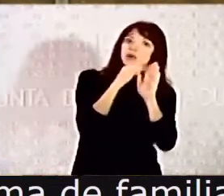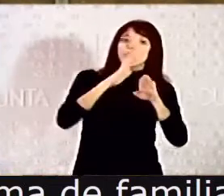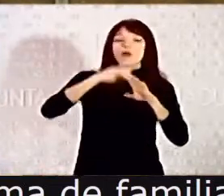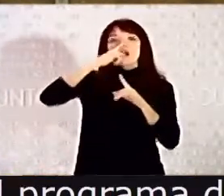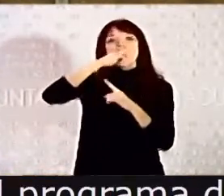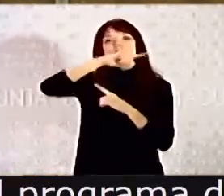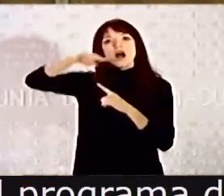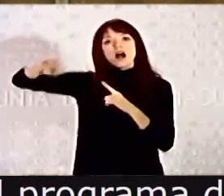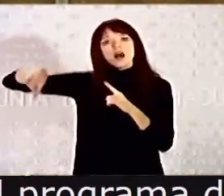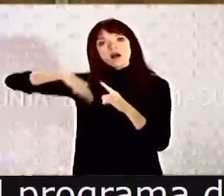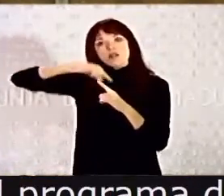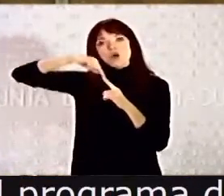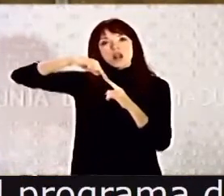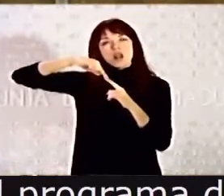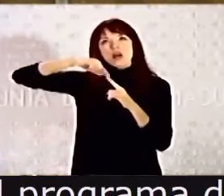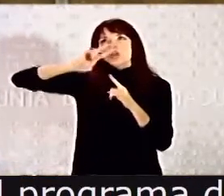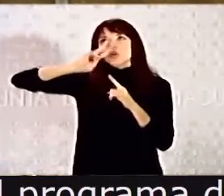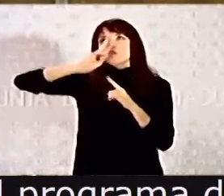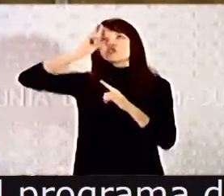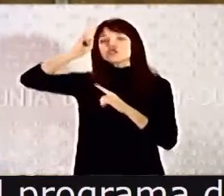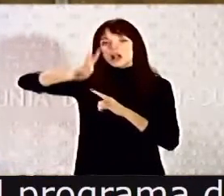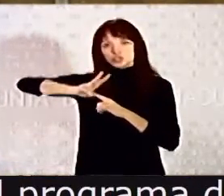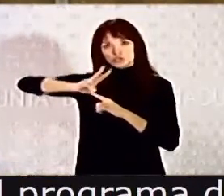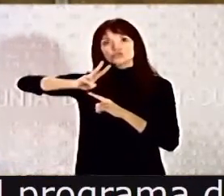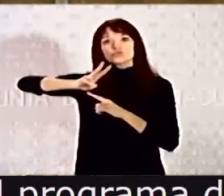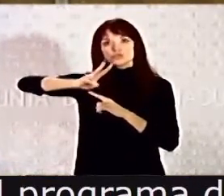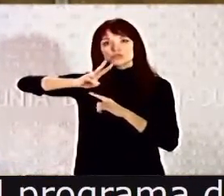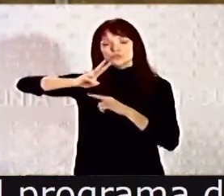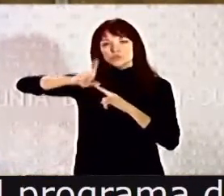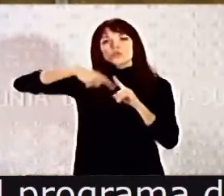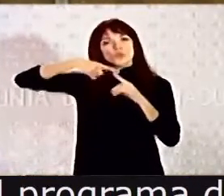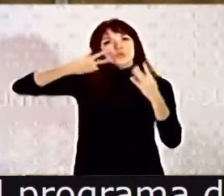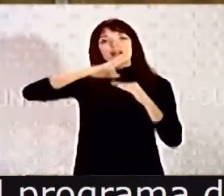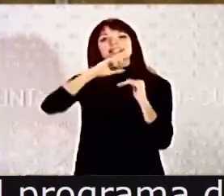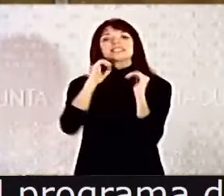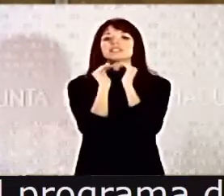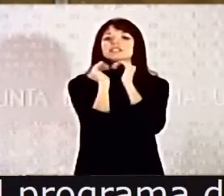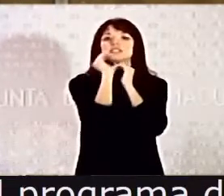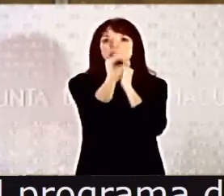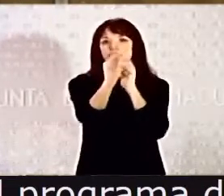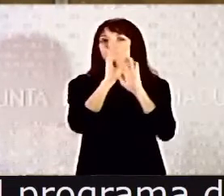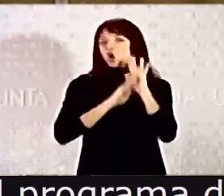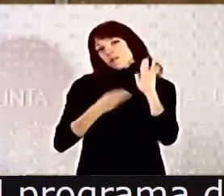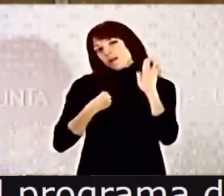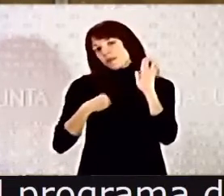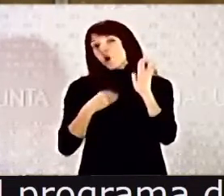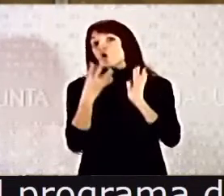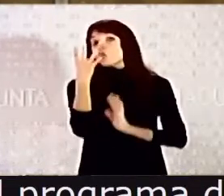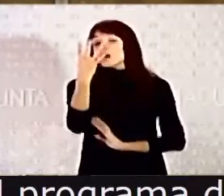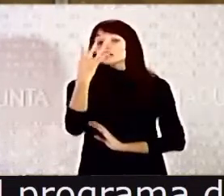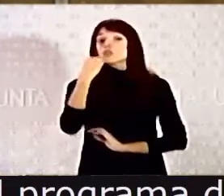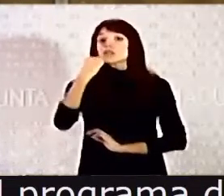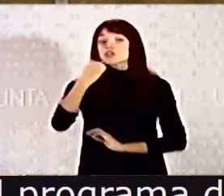anualidades, lo hacemos para no 2 anualidades por aquello de la estabilidad en este tipo de programa,